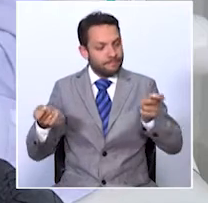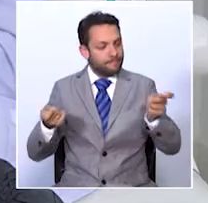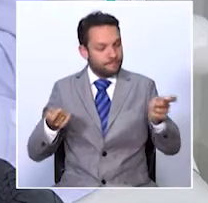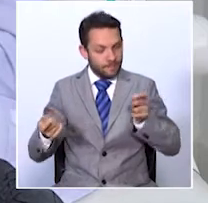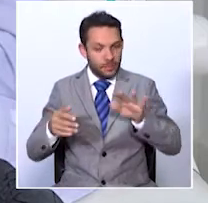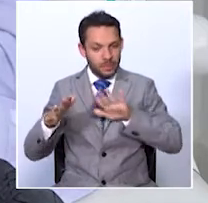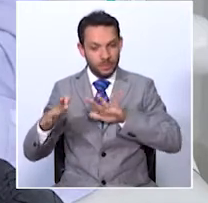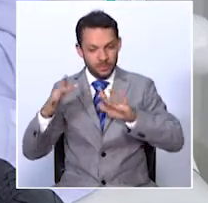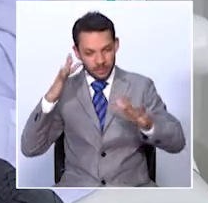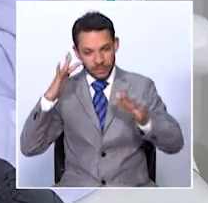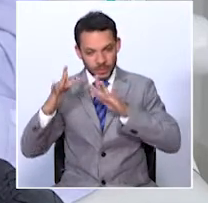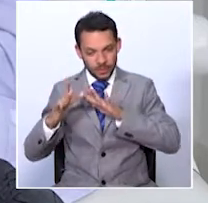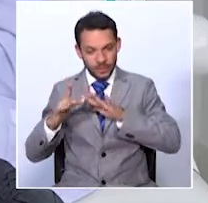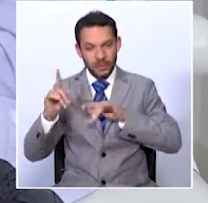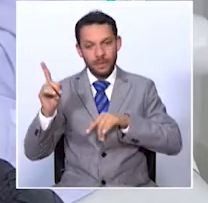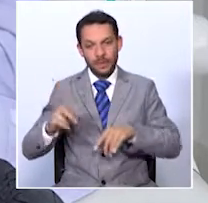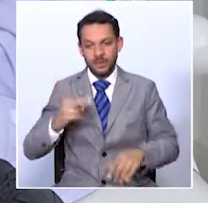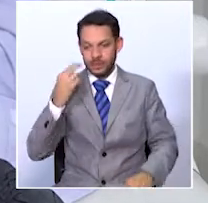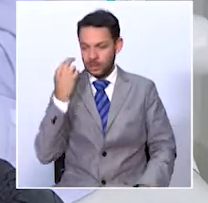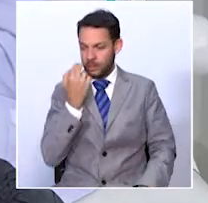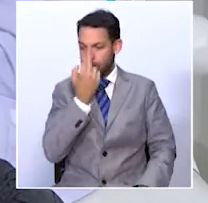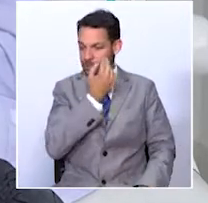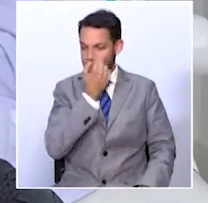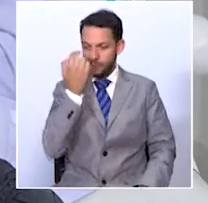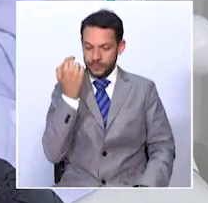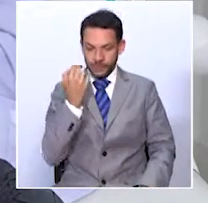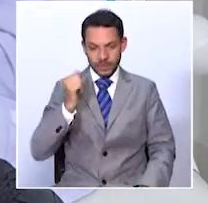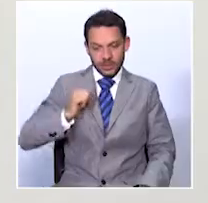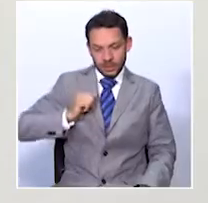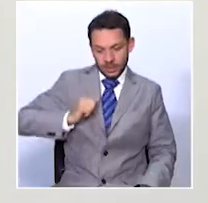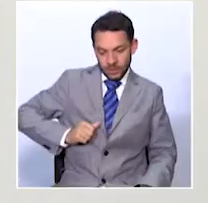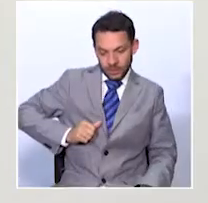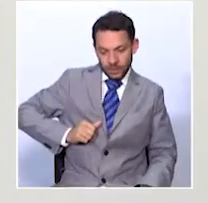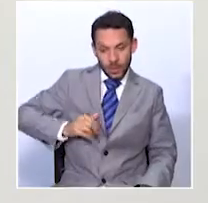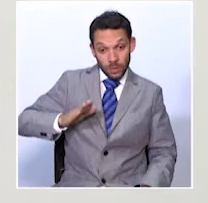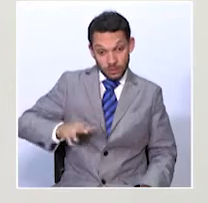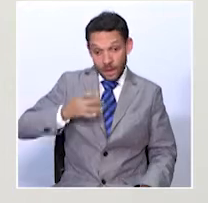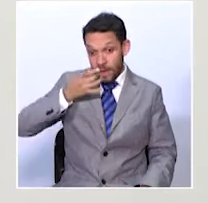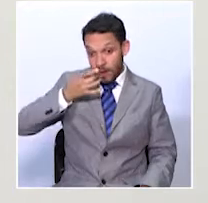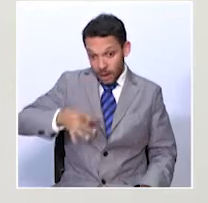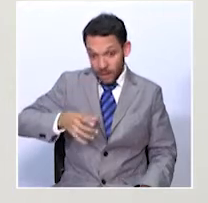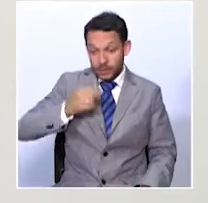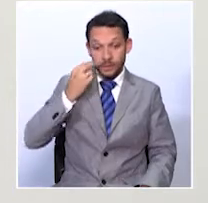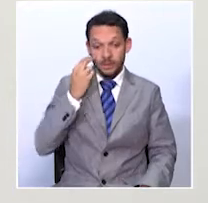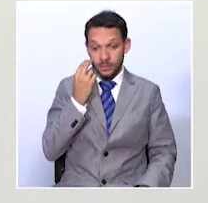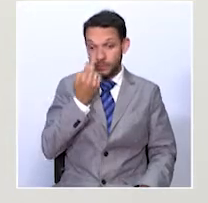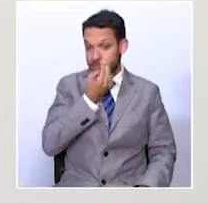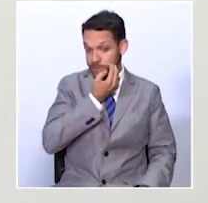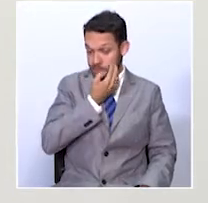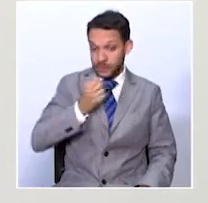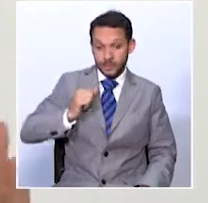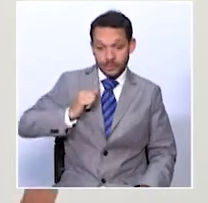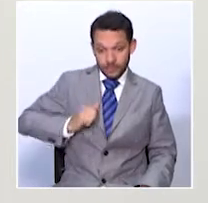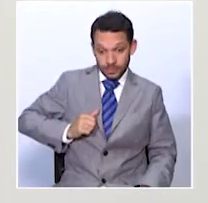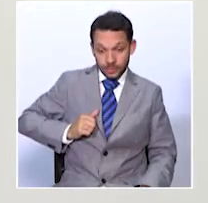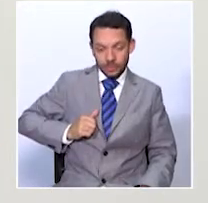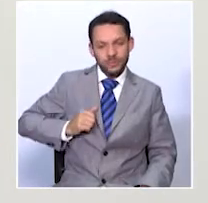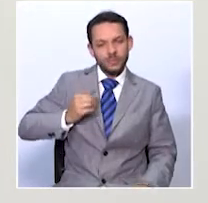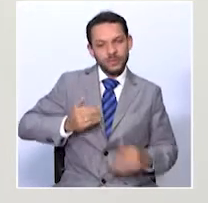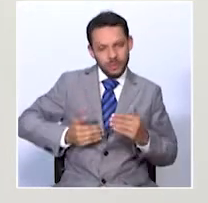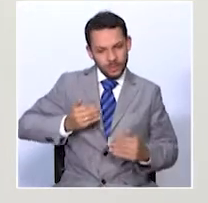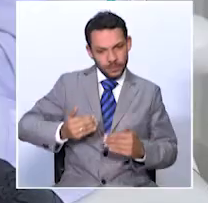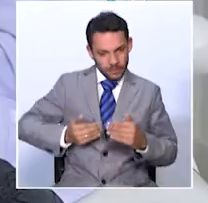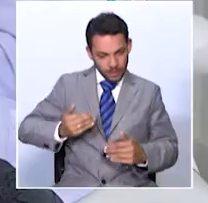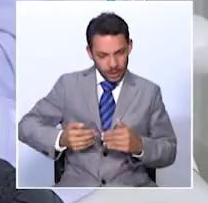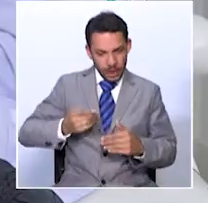la macromastia de la adolescencia. Entonces, ¿cómo será de seria que muchas veces estas niñas se operan por el